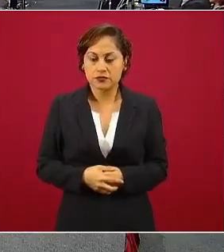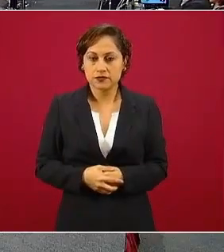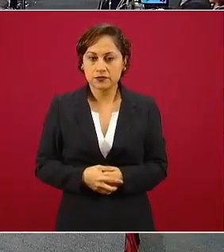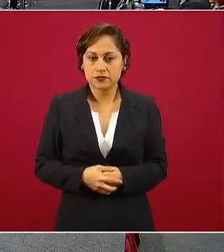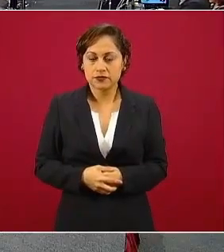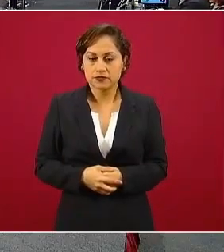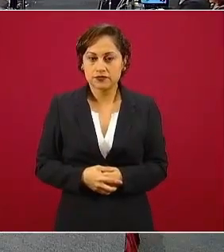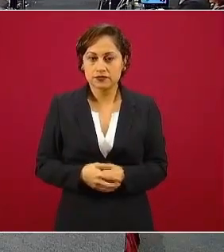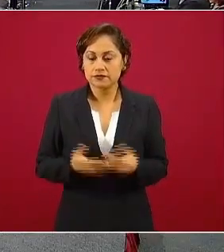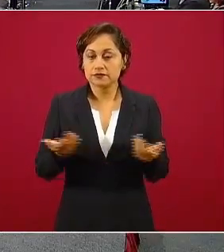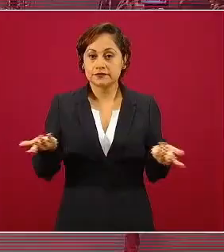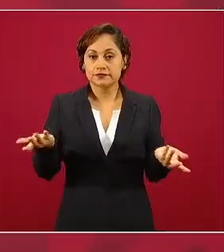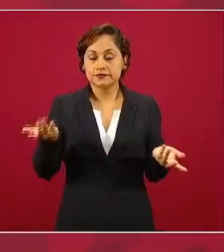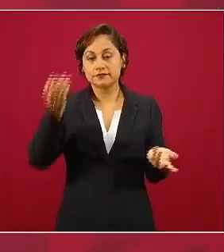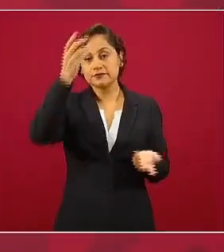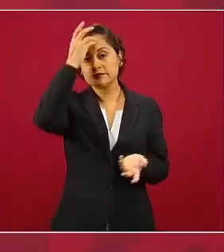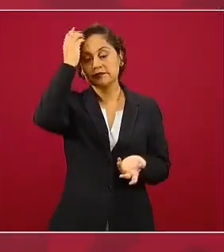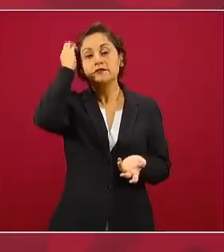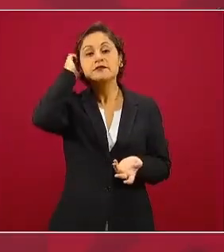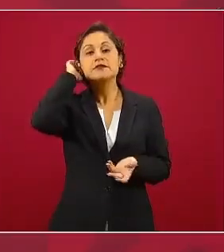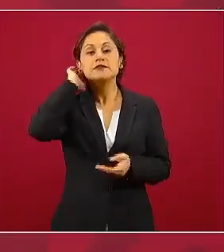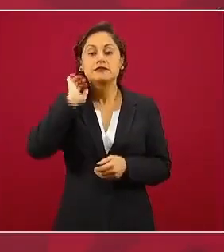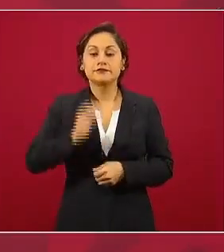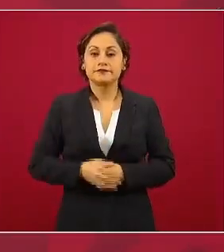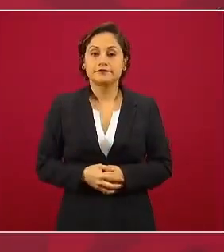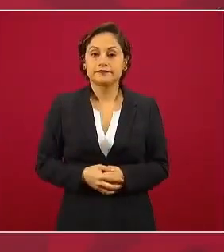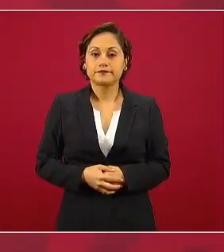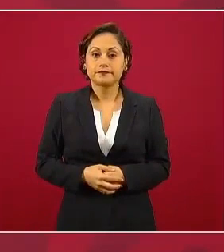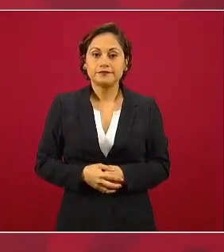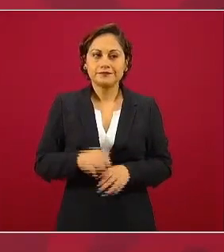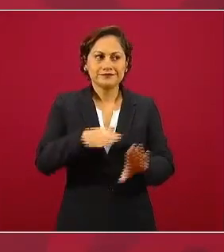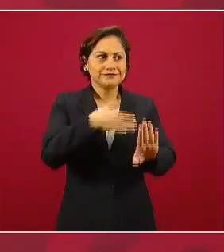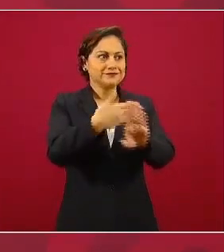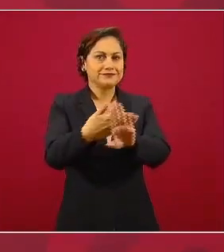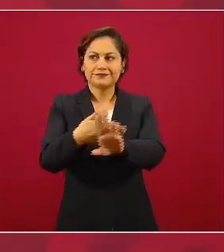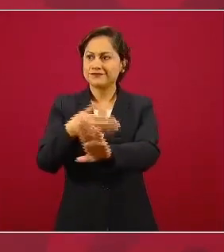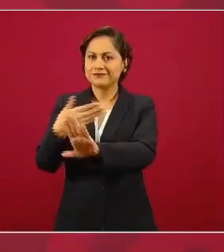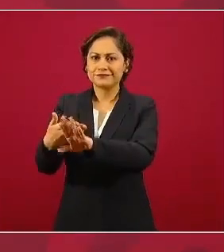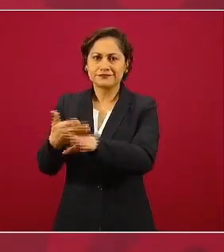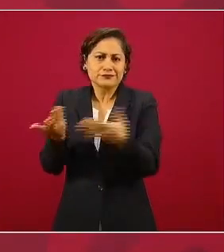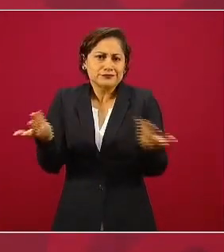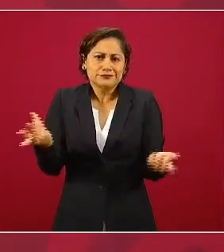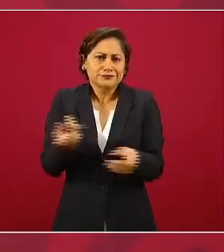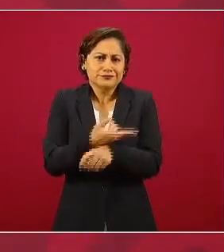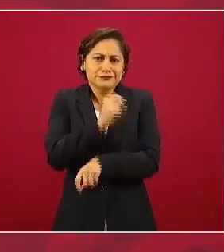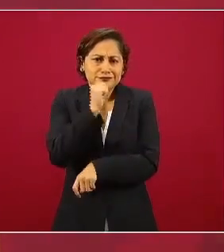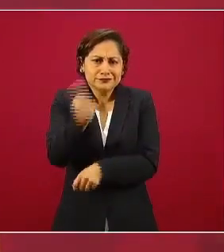Pues no afecta en nada. El que no tiene